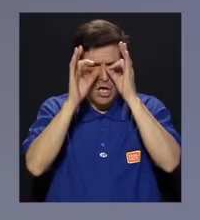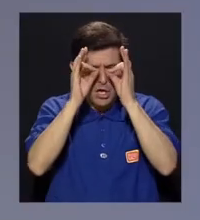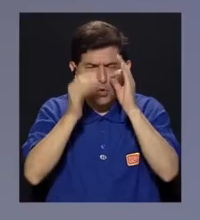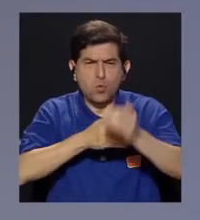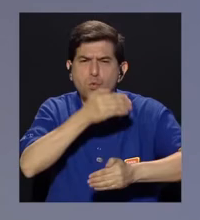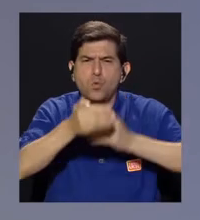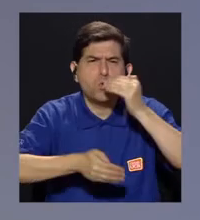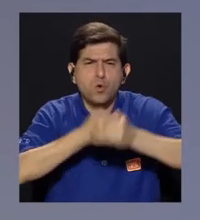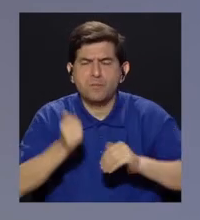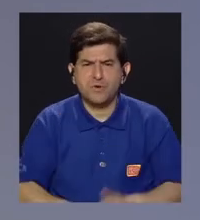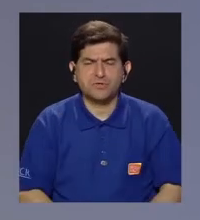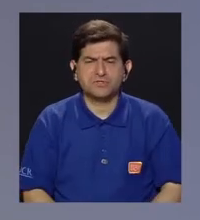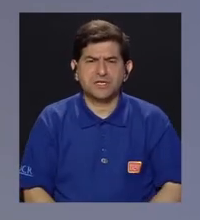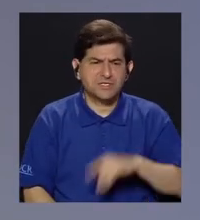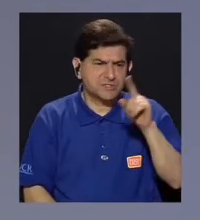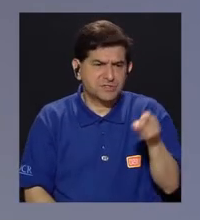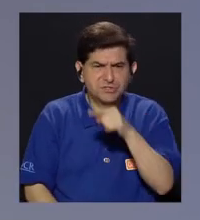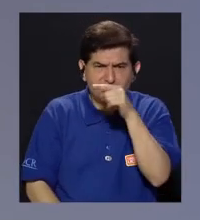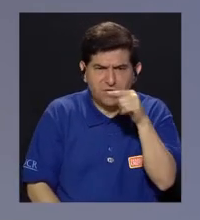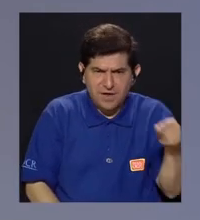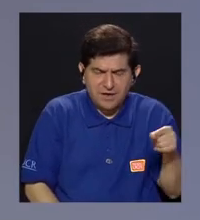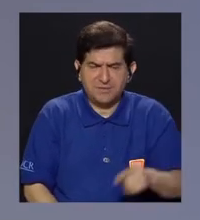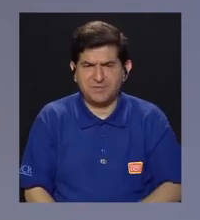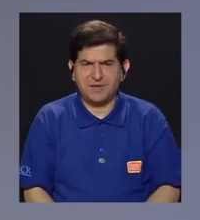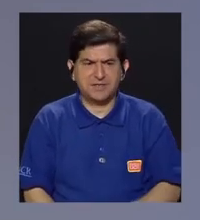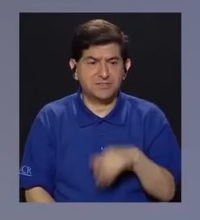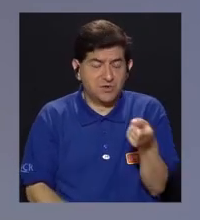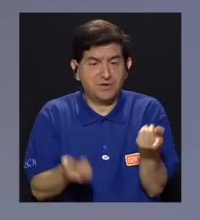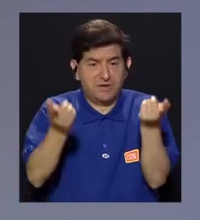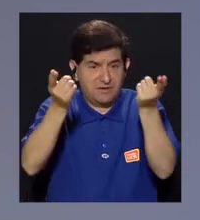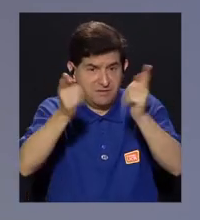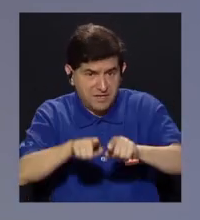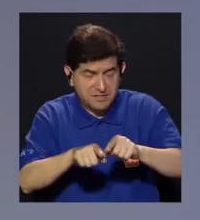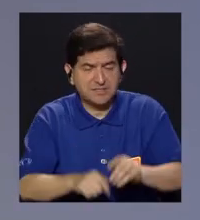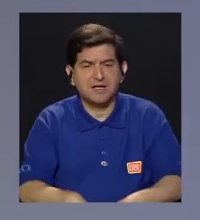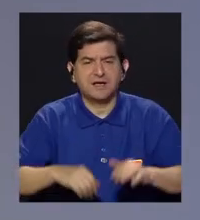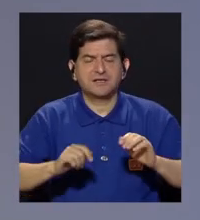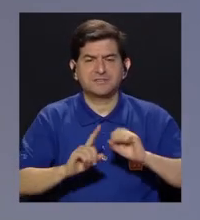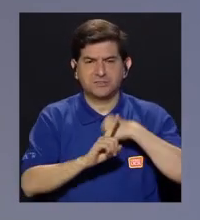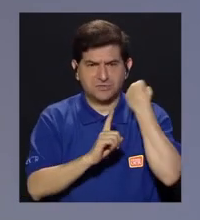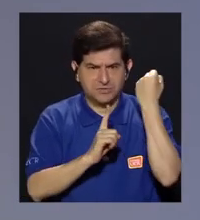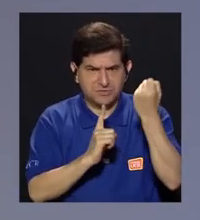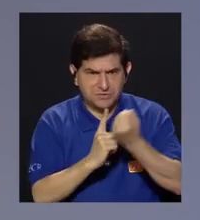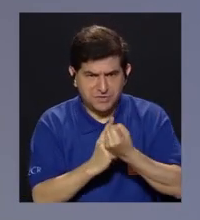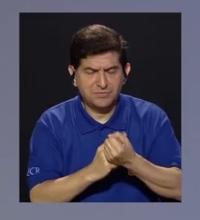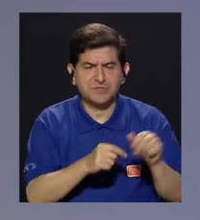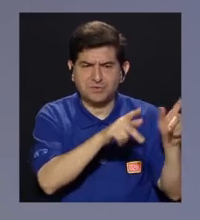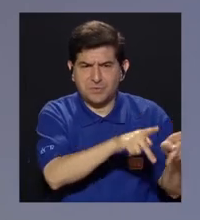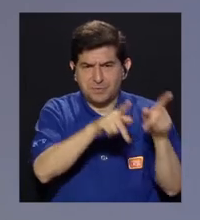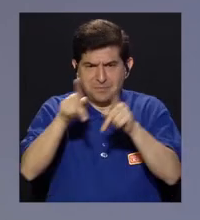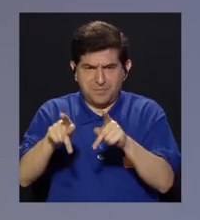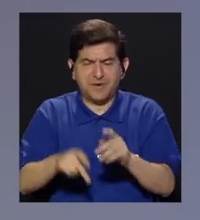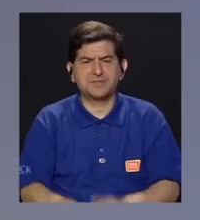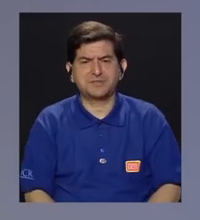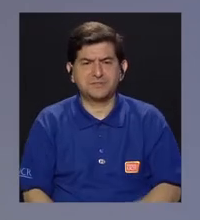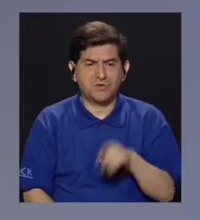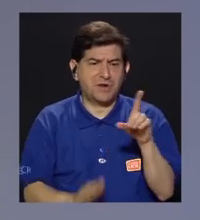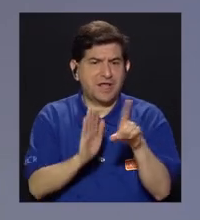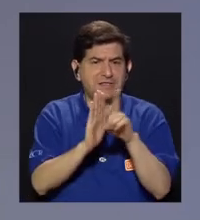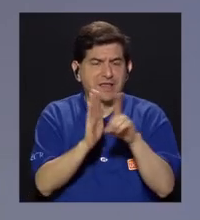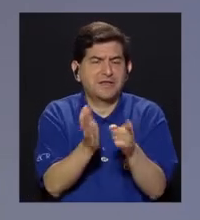google entra en procesos de sindicación de de casos en que las personas